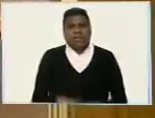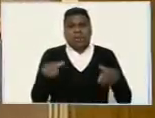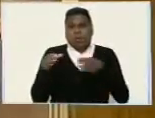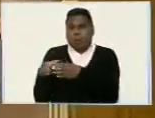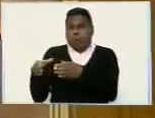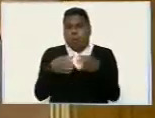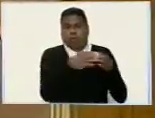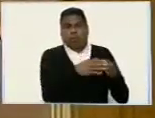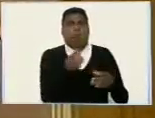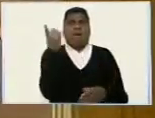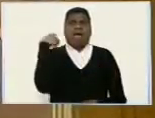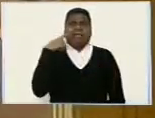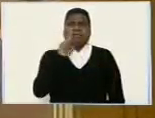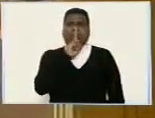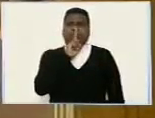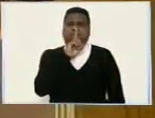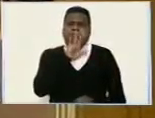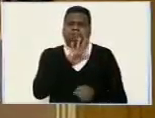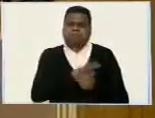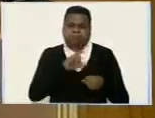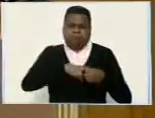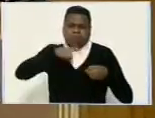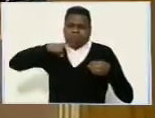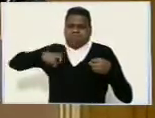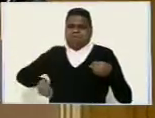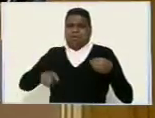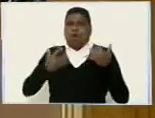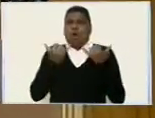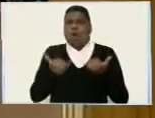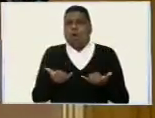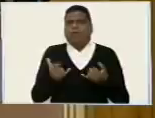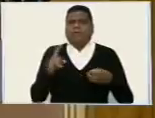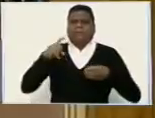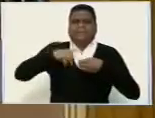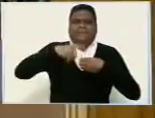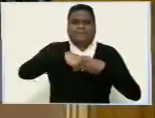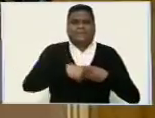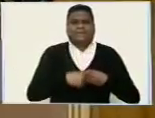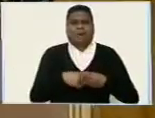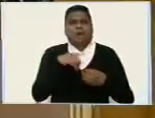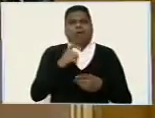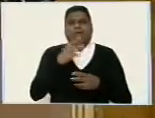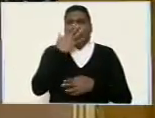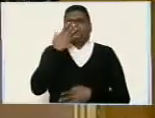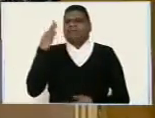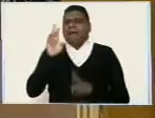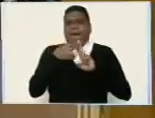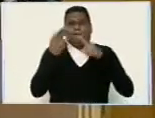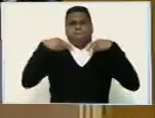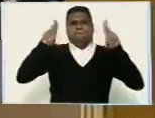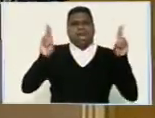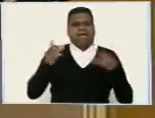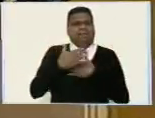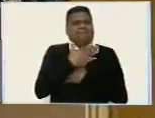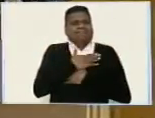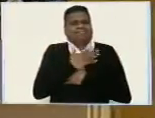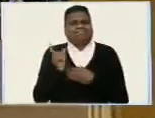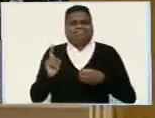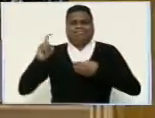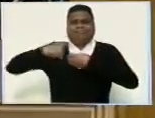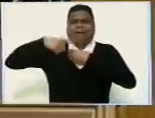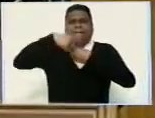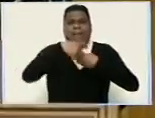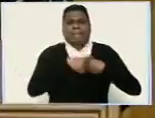que durante muchísimo tiempo fuimos excluidos, y que hoy aquí solo se respira paz y se respira inclusión y se